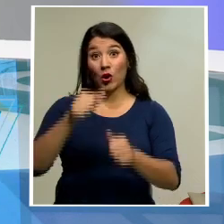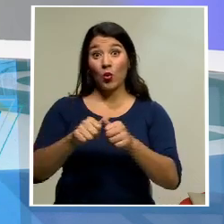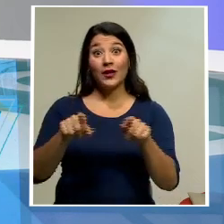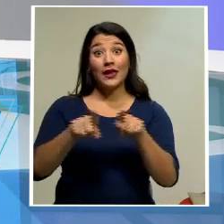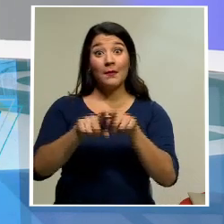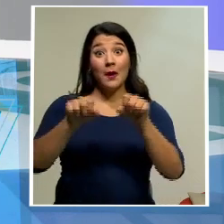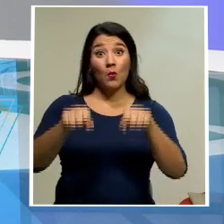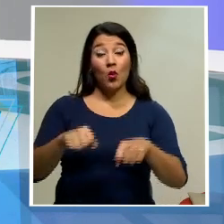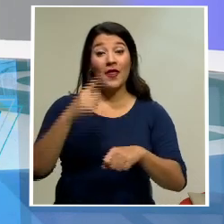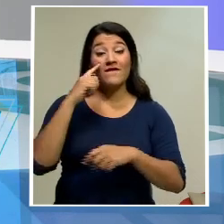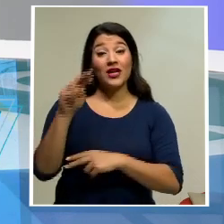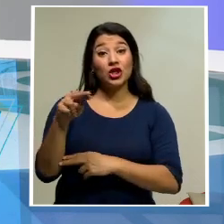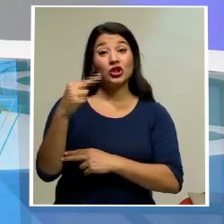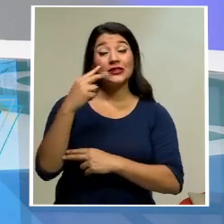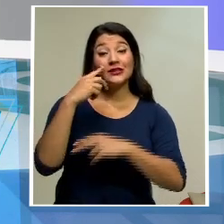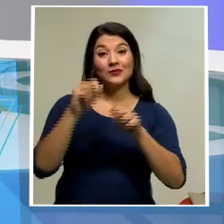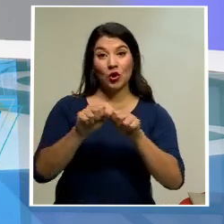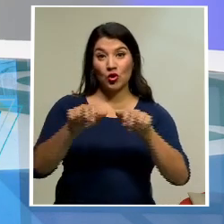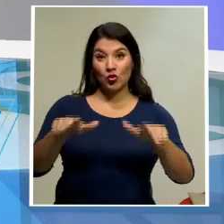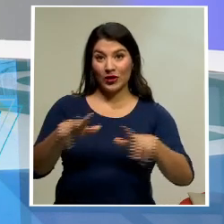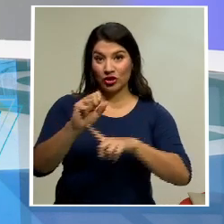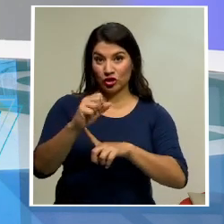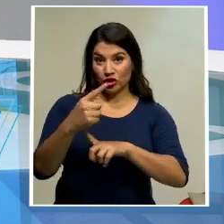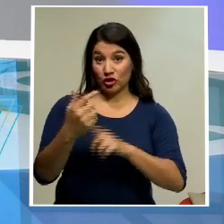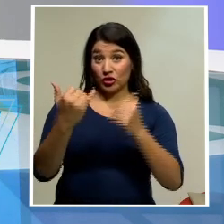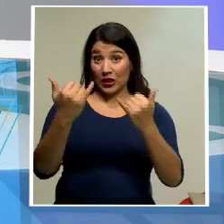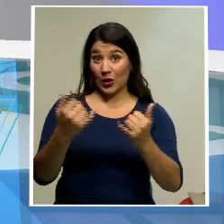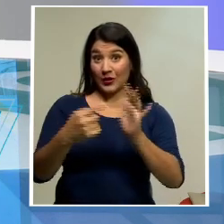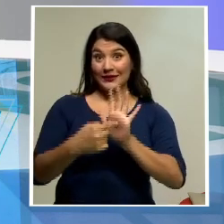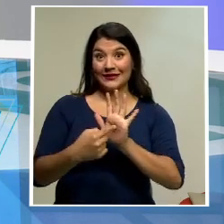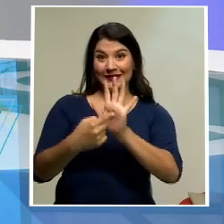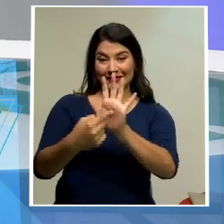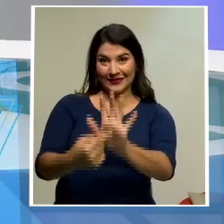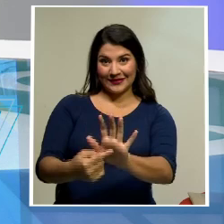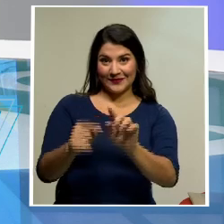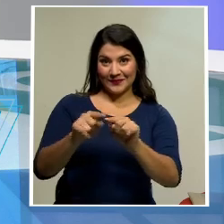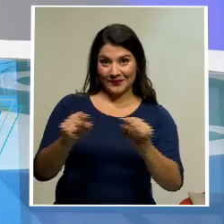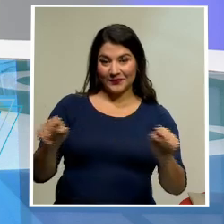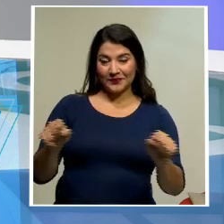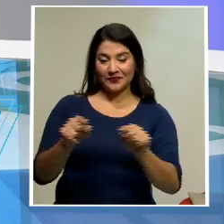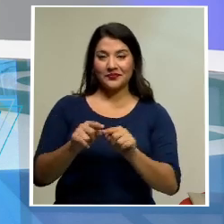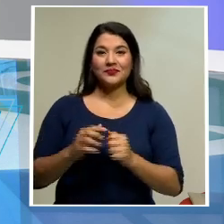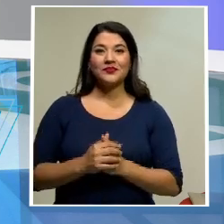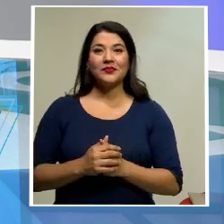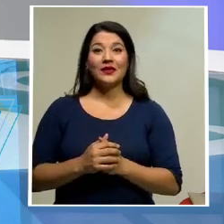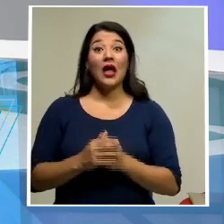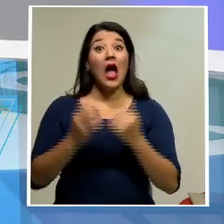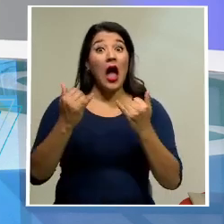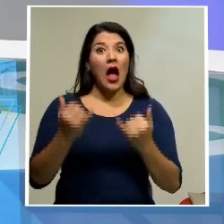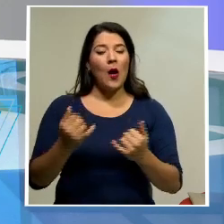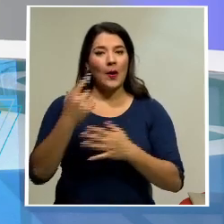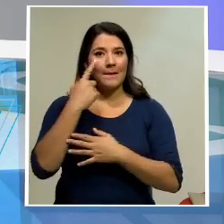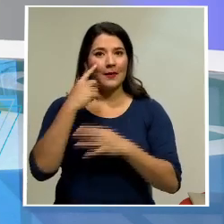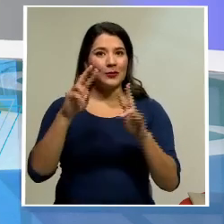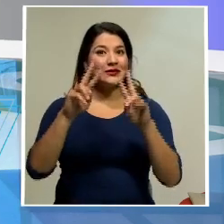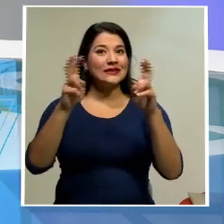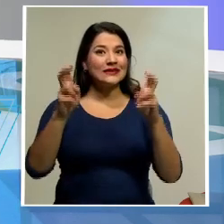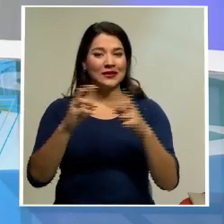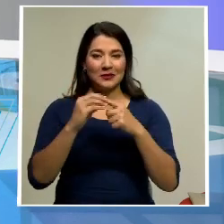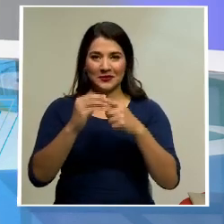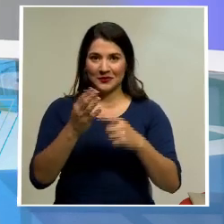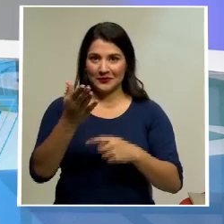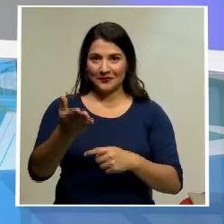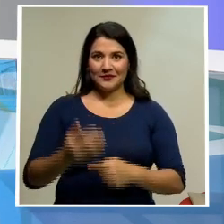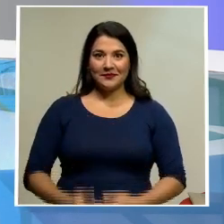transmisión mediante las plataformas de redes sociales que usted observa en este momento en pantalla. Sin más demora, los invitamos a ver nuestros